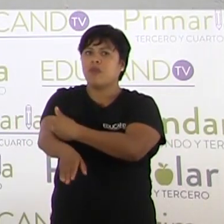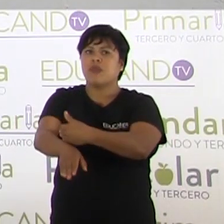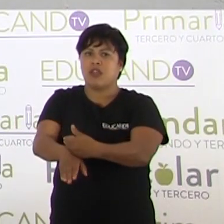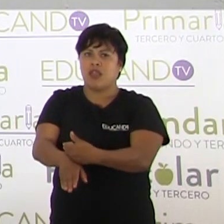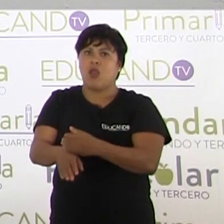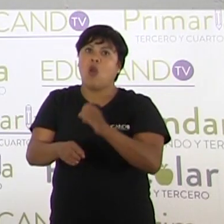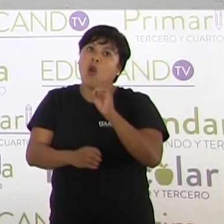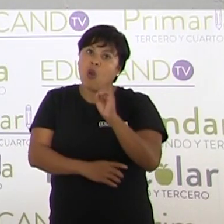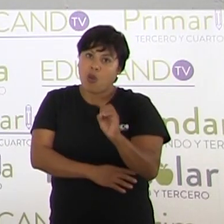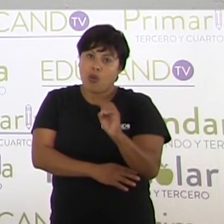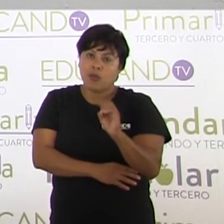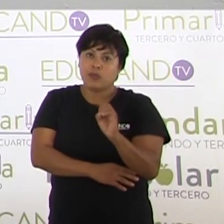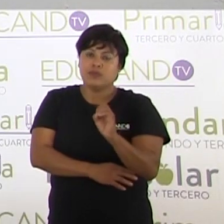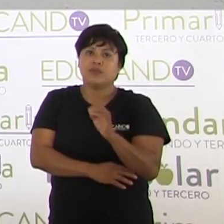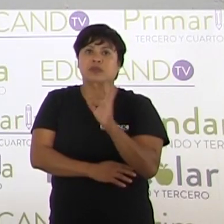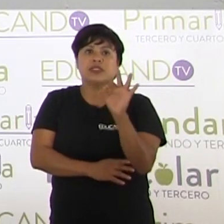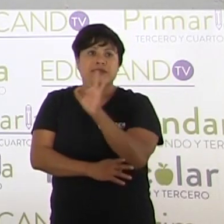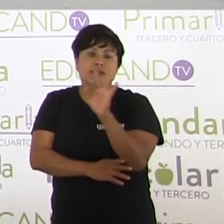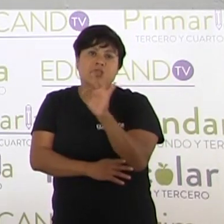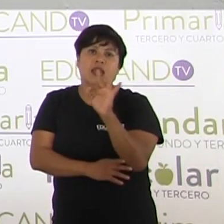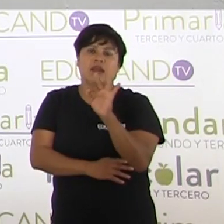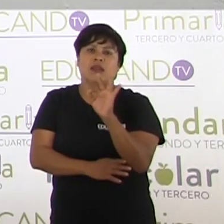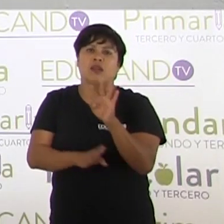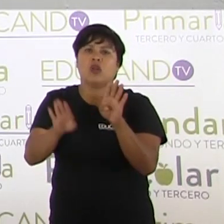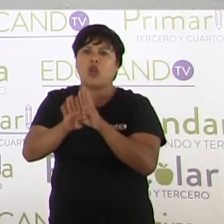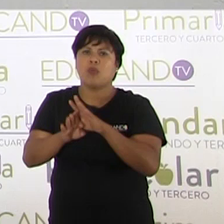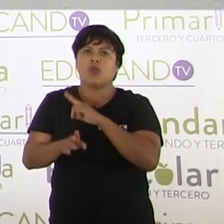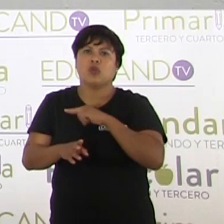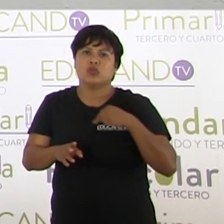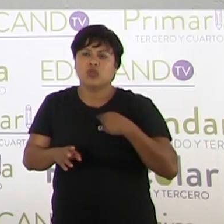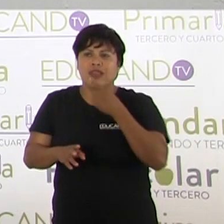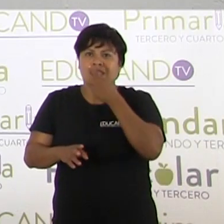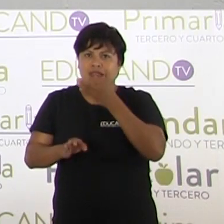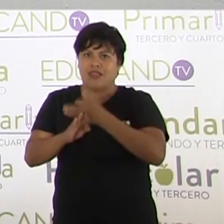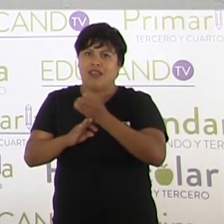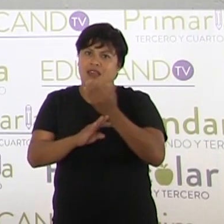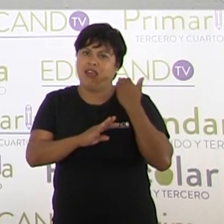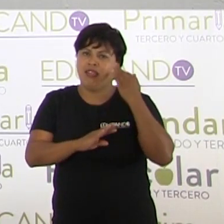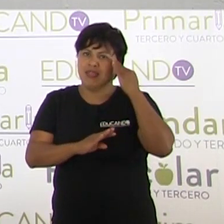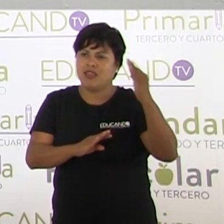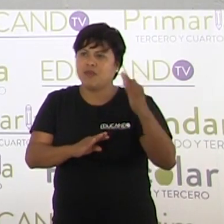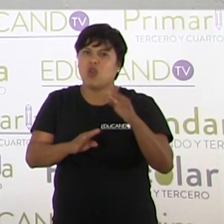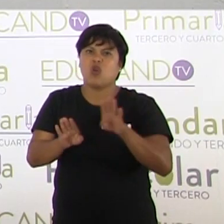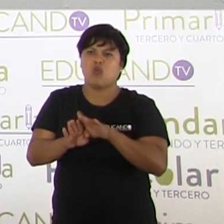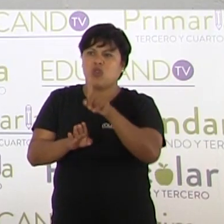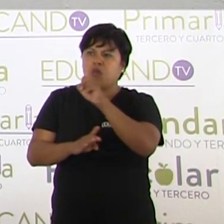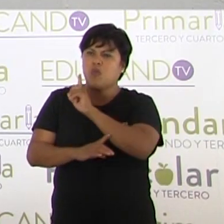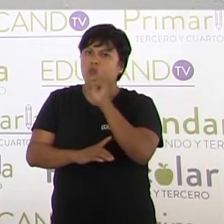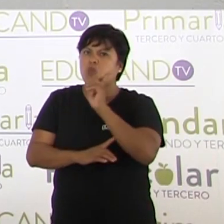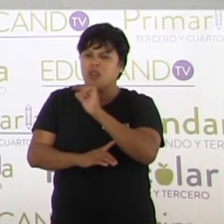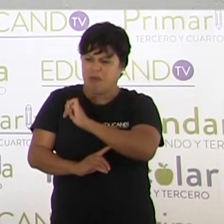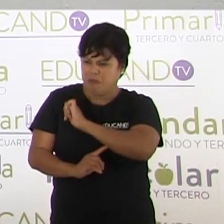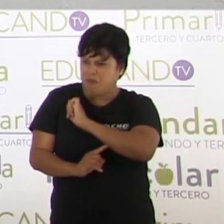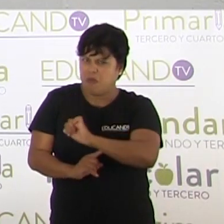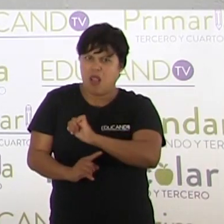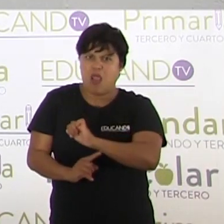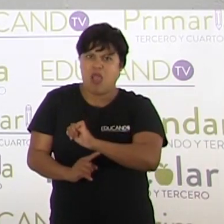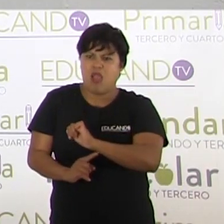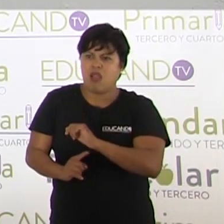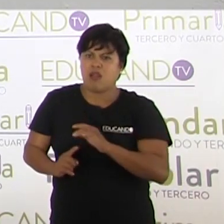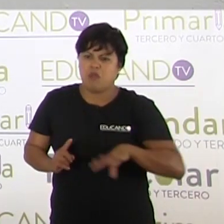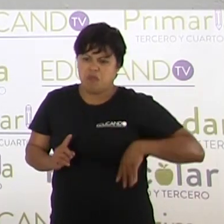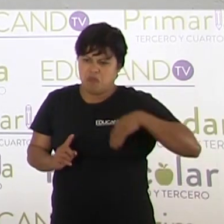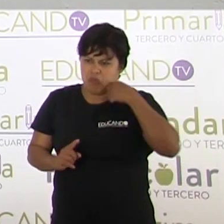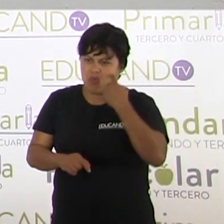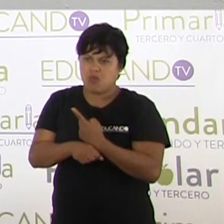o bien, como lo consideraron en este tiempo, una mujer perversa, voluptuosa